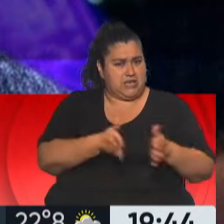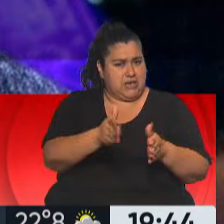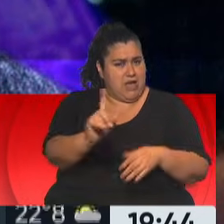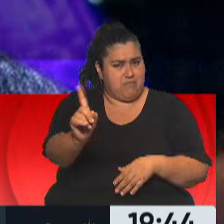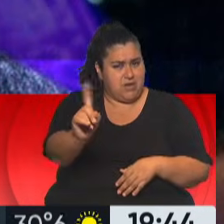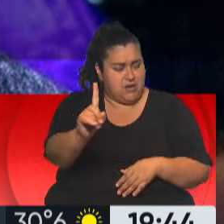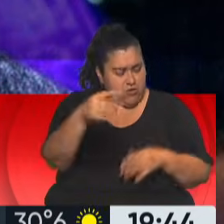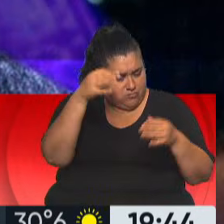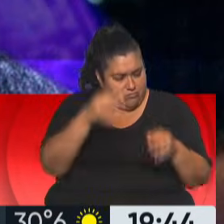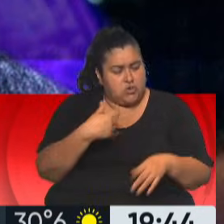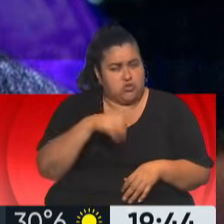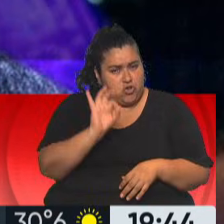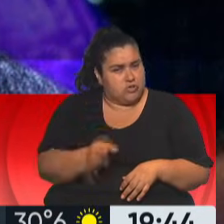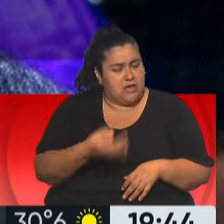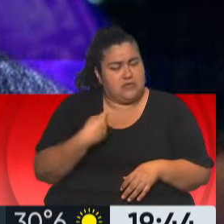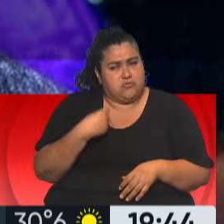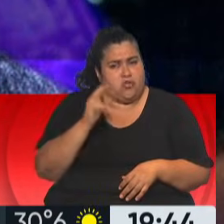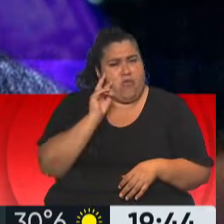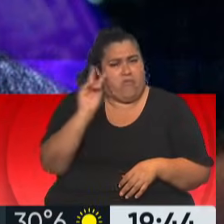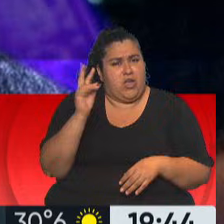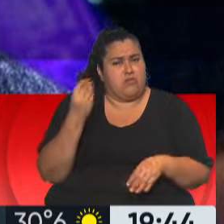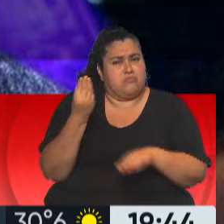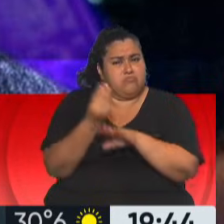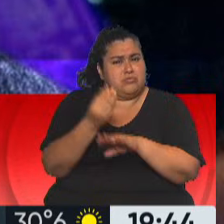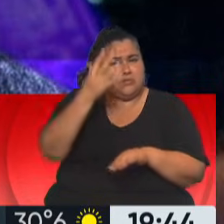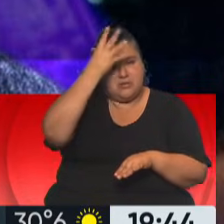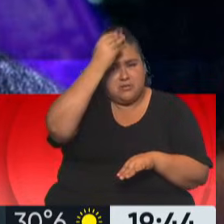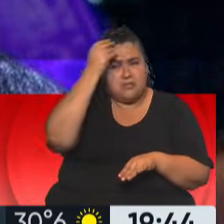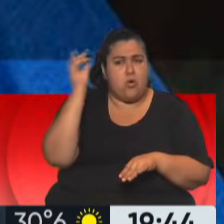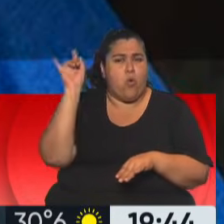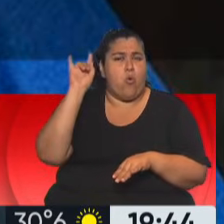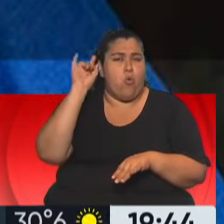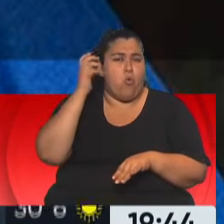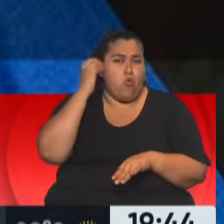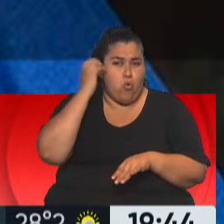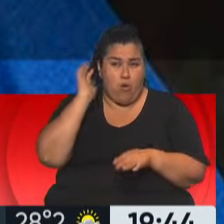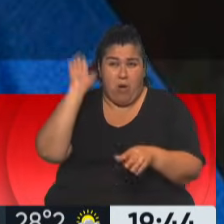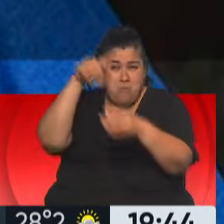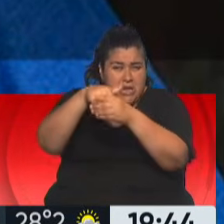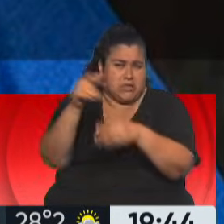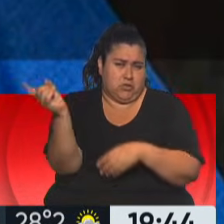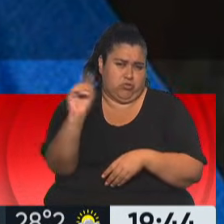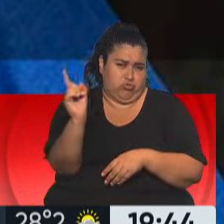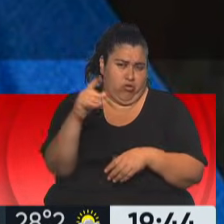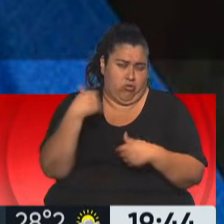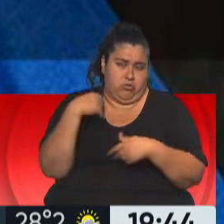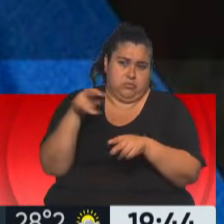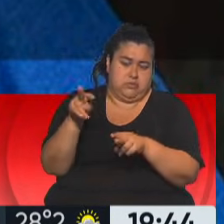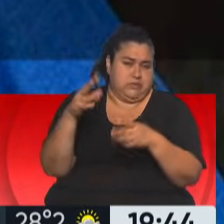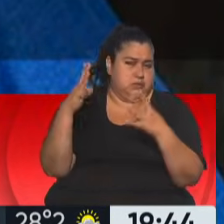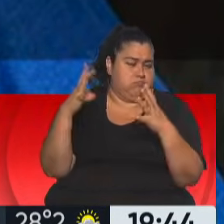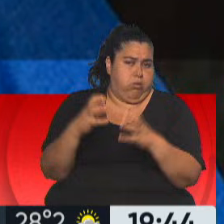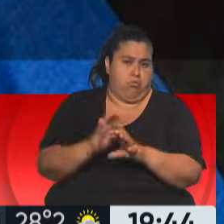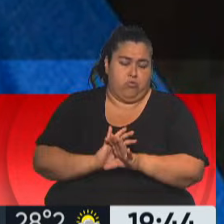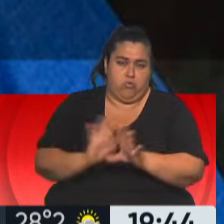tiene que ser. Yo no veo a Edmundo y a María Corina metiéndose en este momento en Venezuela. Es una papa caliente, no,